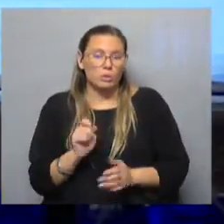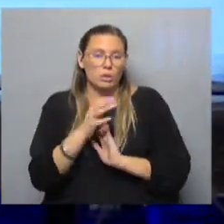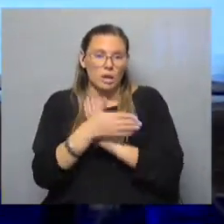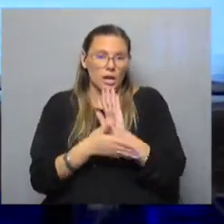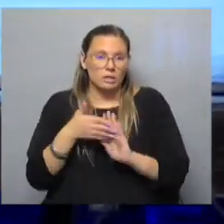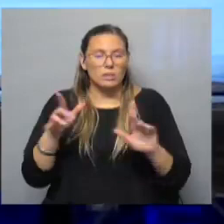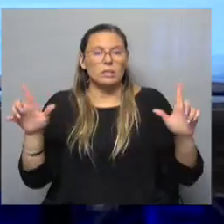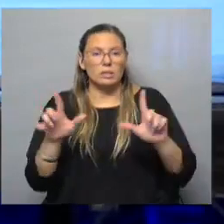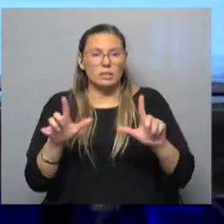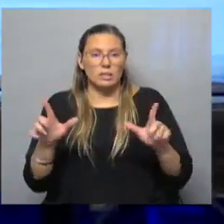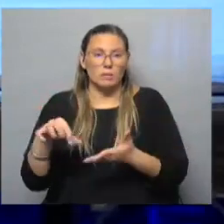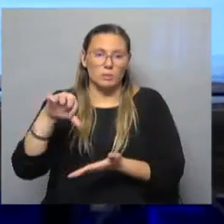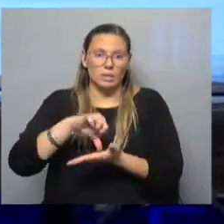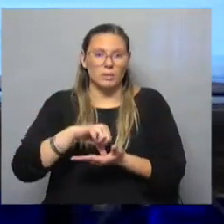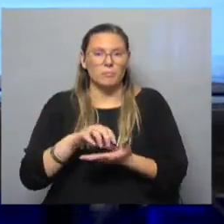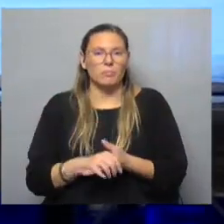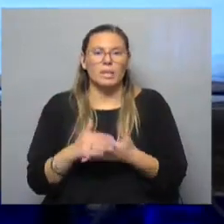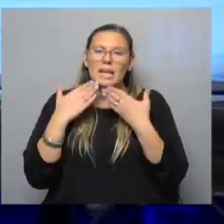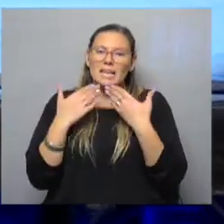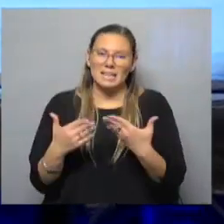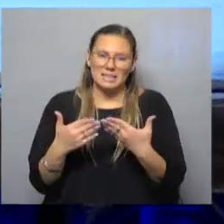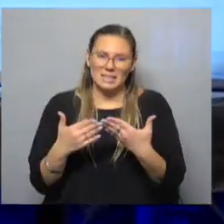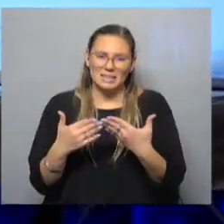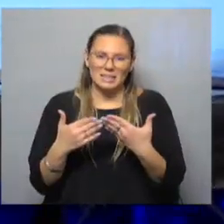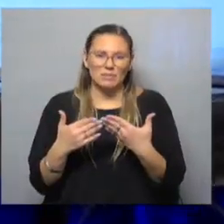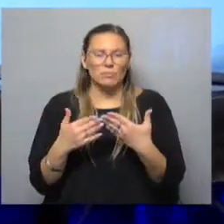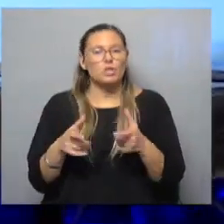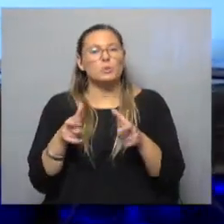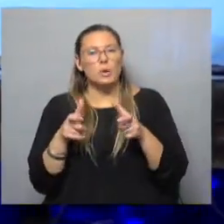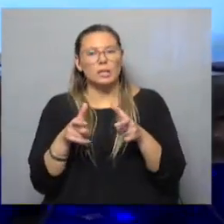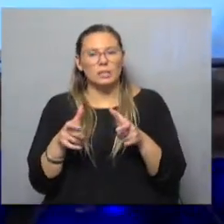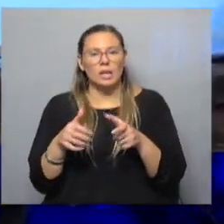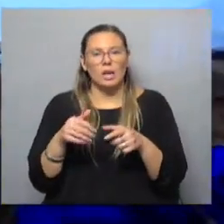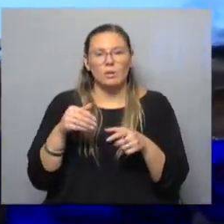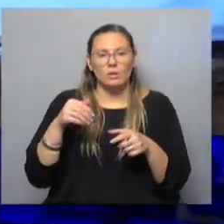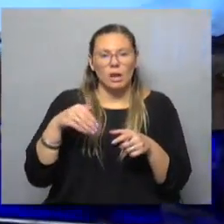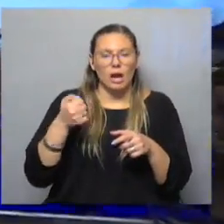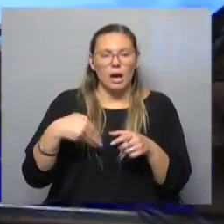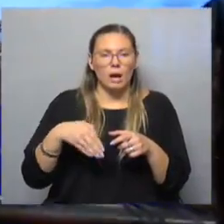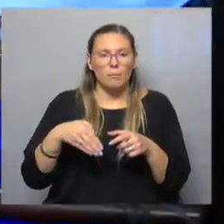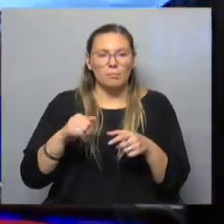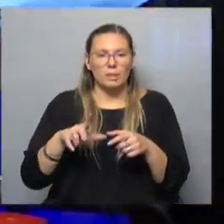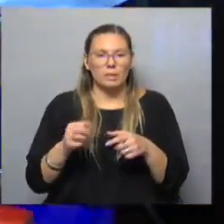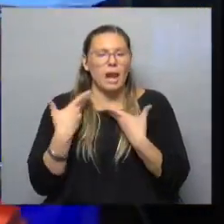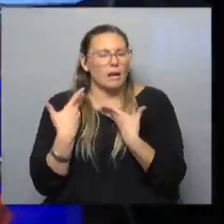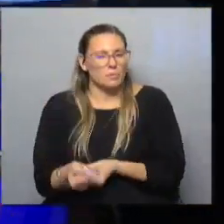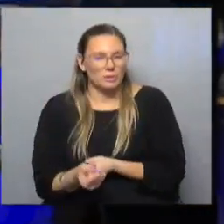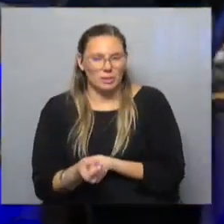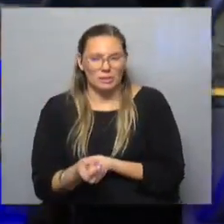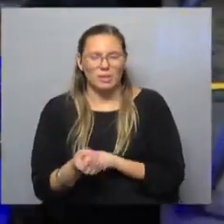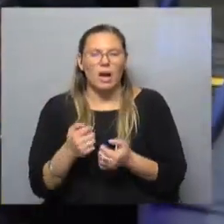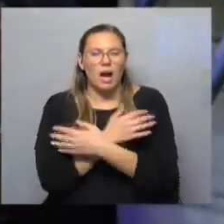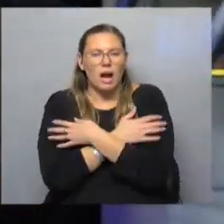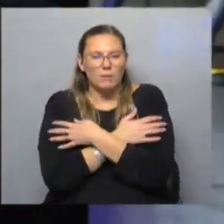la pantalla de casa, de TV Ciudad. Fernando, muchas gracias y bueno, éxitos a nuestro Amílcar con todo. Te vamos a estar apoyando, Amílcar. Un